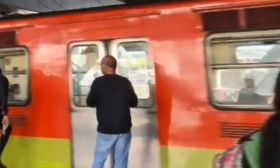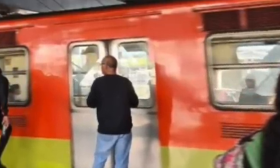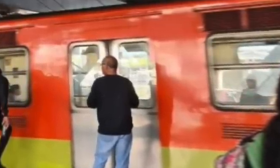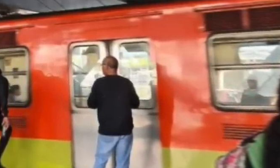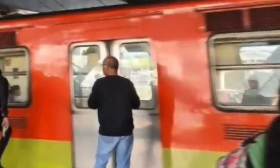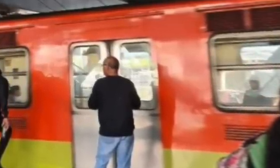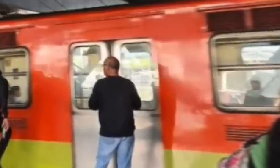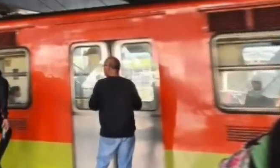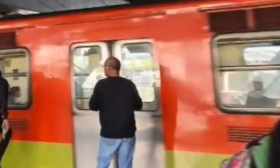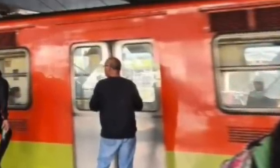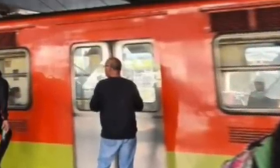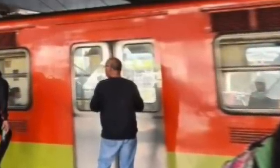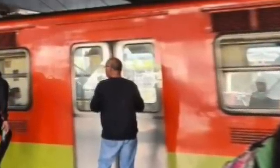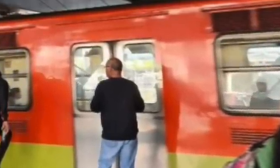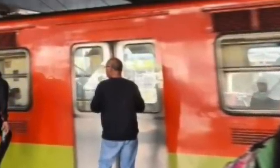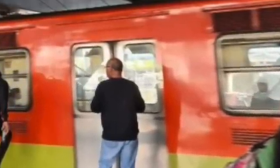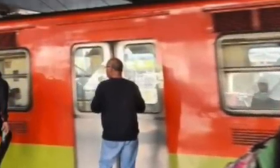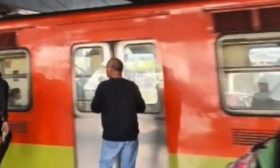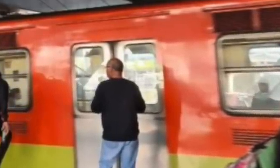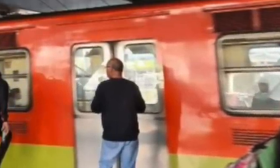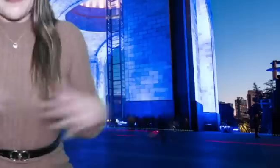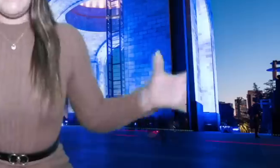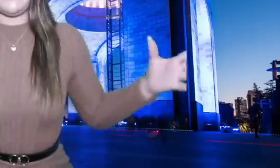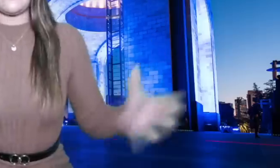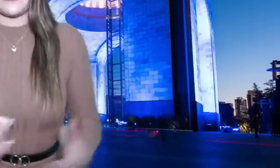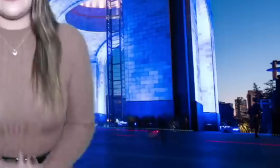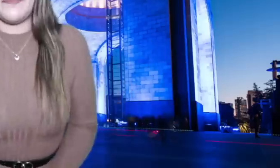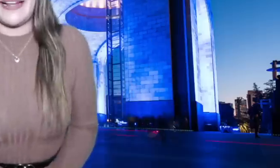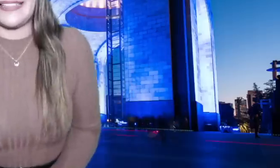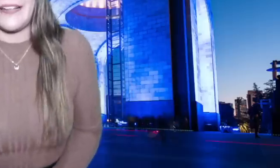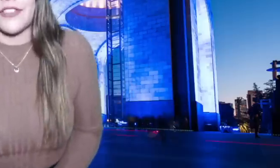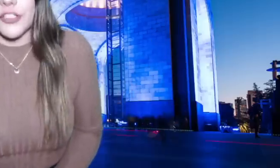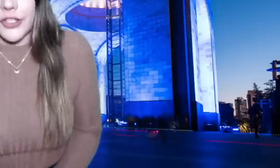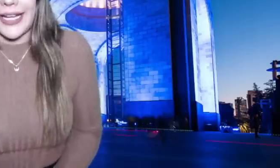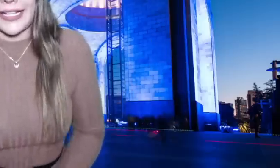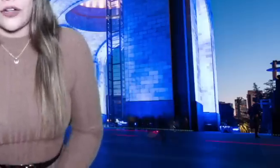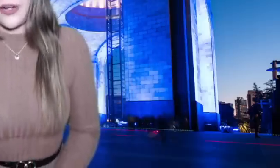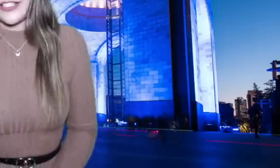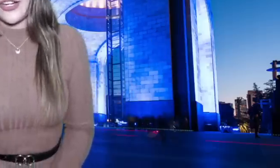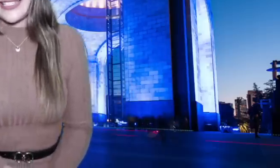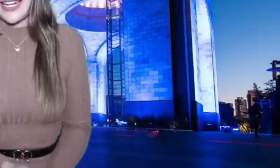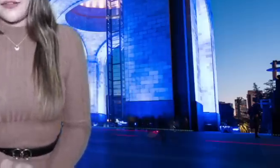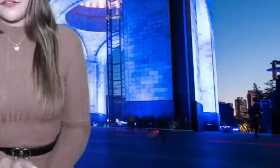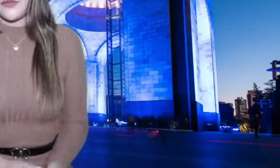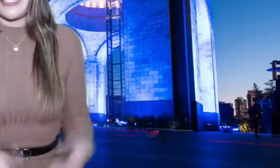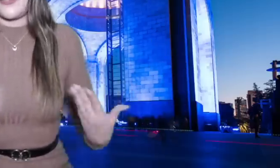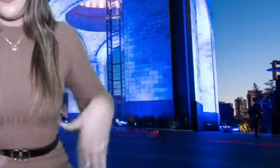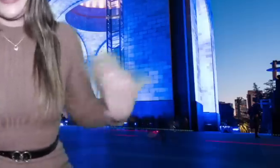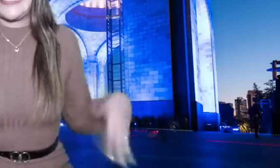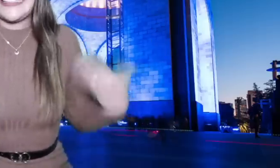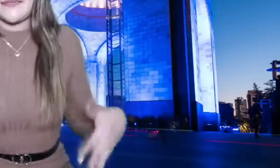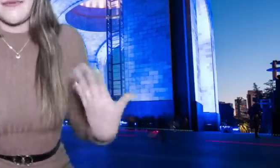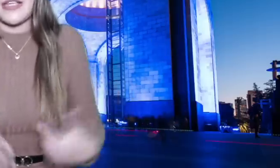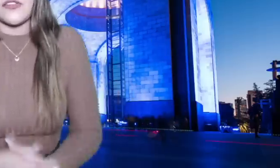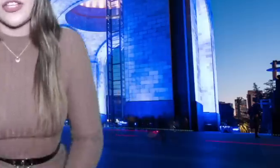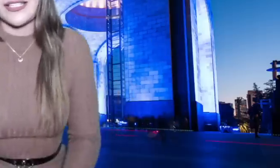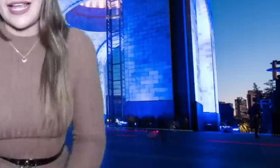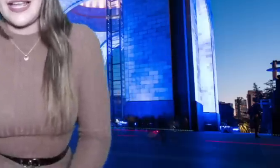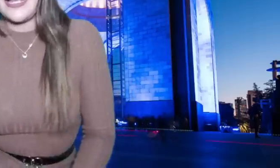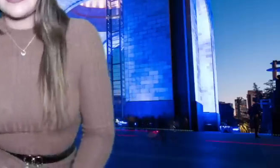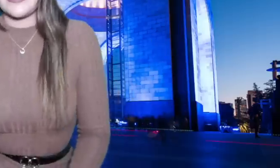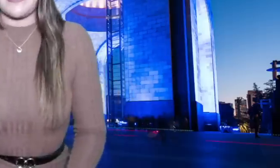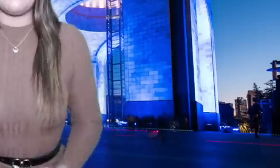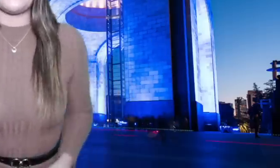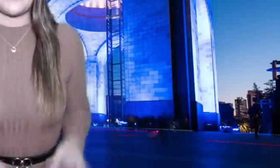jefatura de la ciudad en 2024. Bienvenidos al Nopal Times, yo soy Jaque Rojas y hoy les traigo información buenísima, amigos, y es